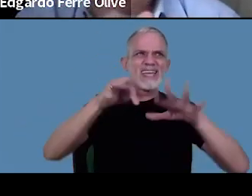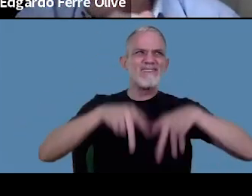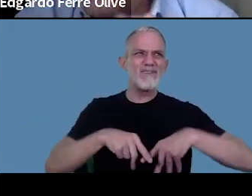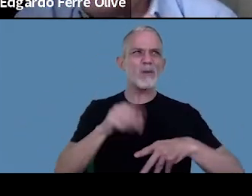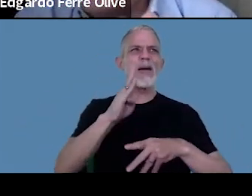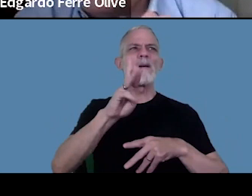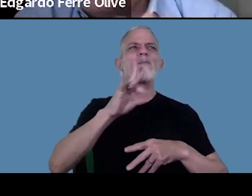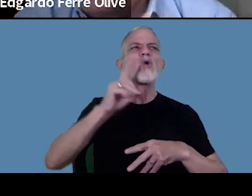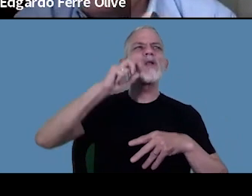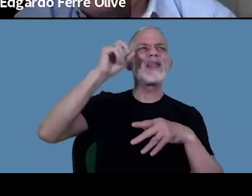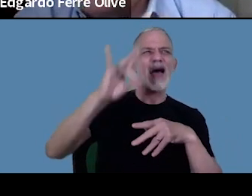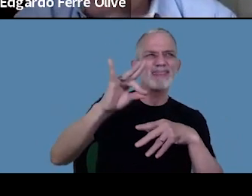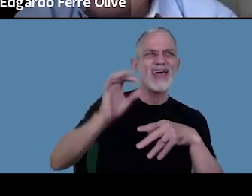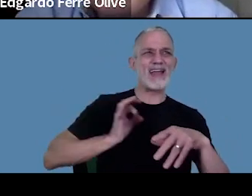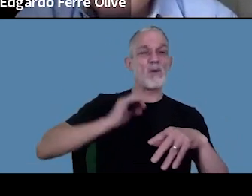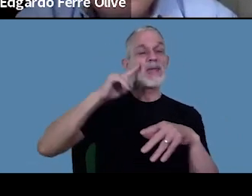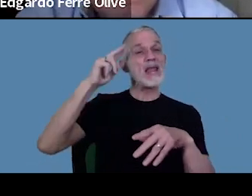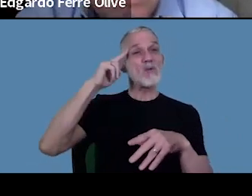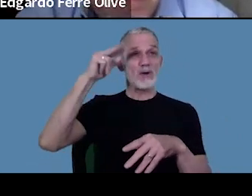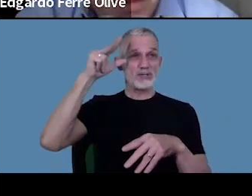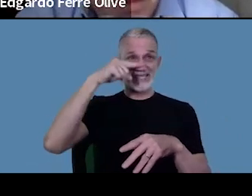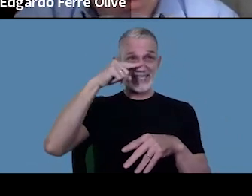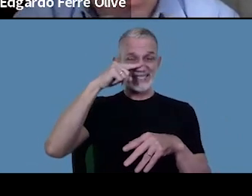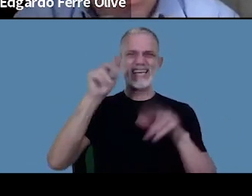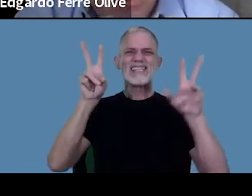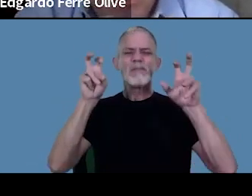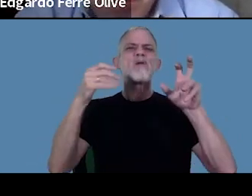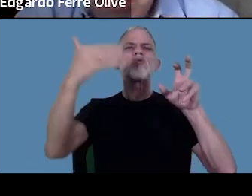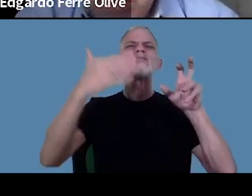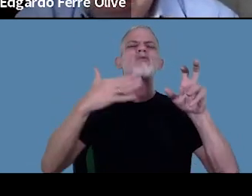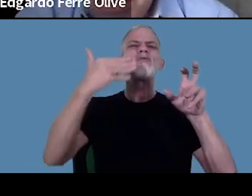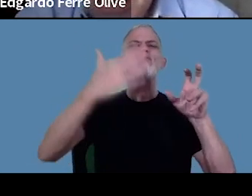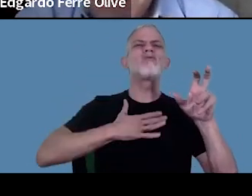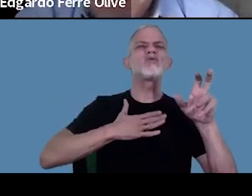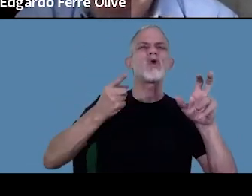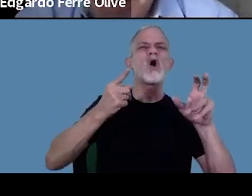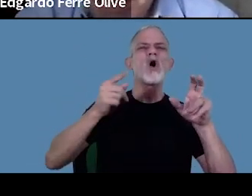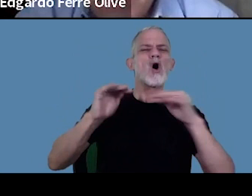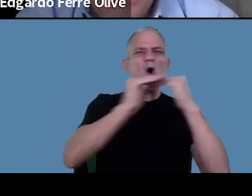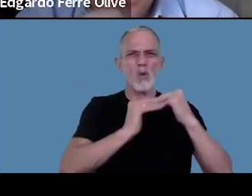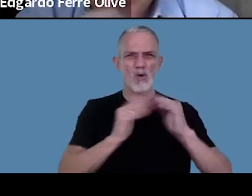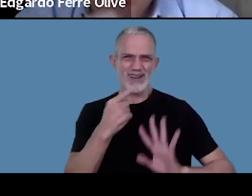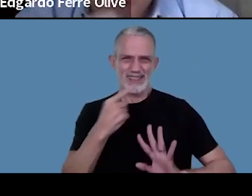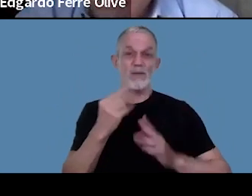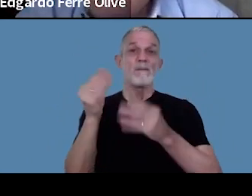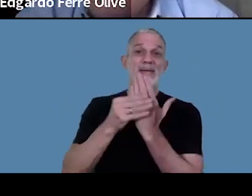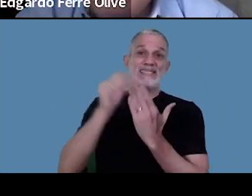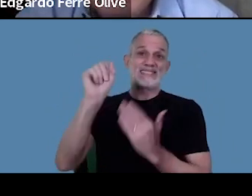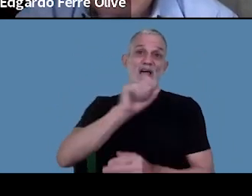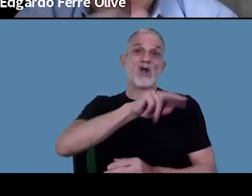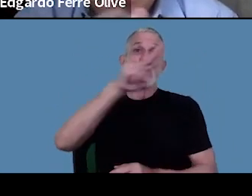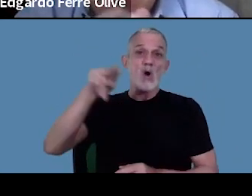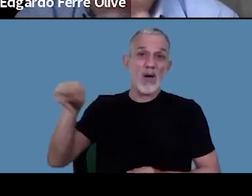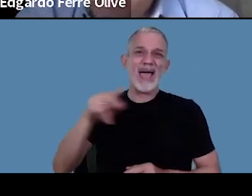año 87, Nuestro Futuro Común. Este informe surgió de la ministra noruega Gro Harlem